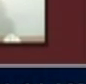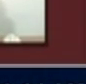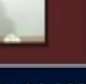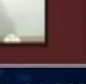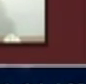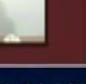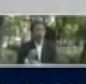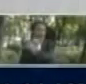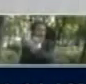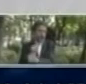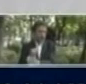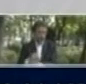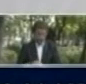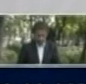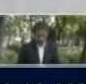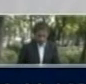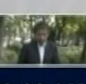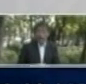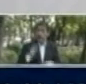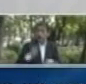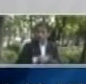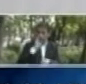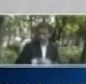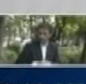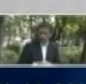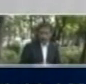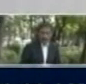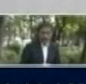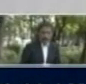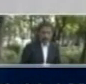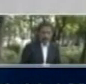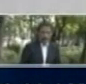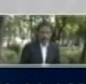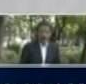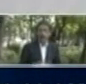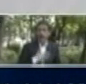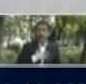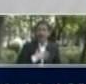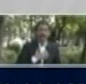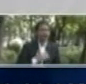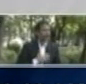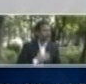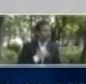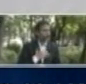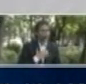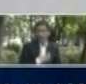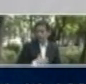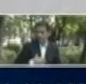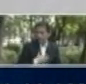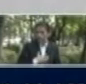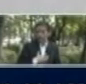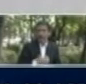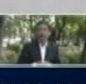ahorita cometieron algunas irregularidades, fueron sancionadas por el INE. Entonces, en la época